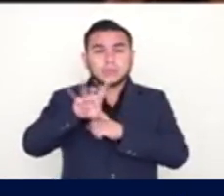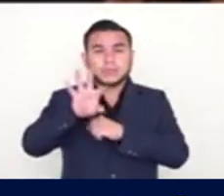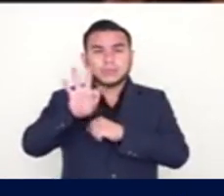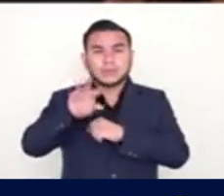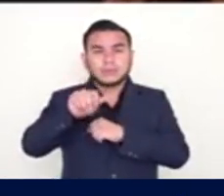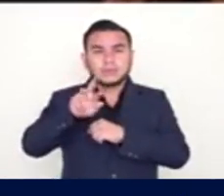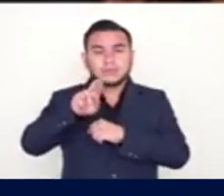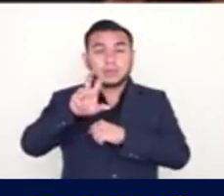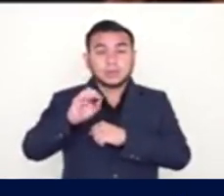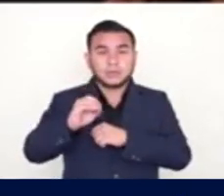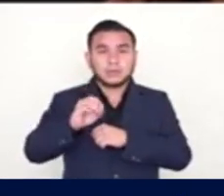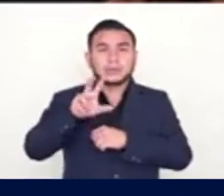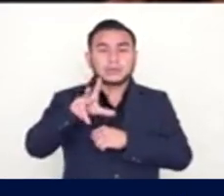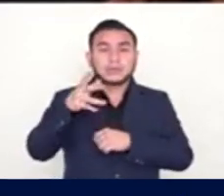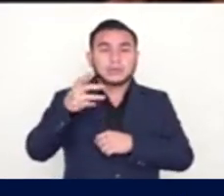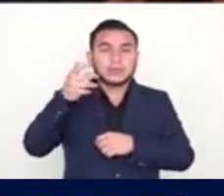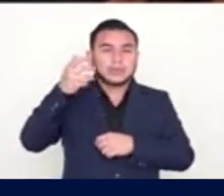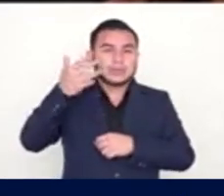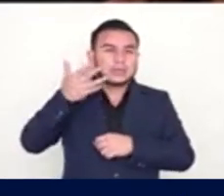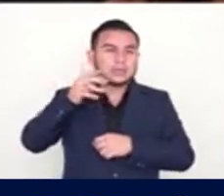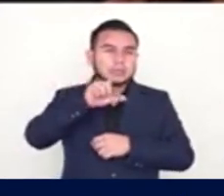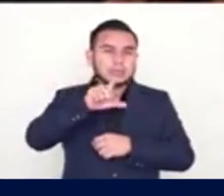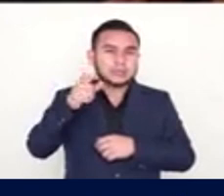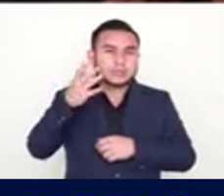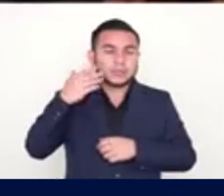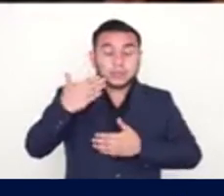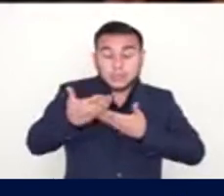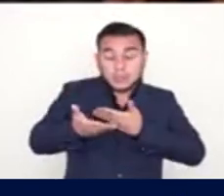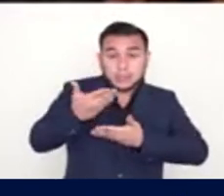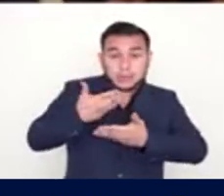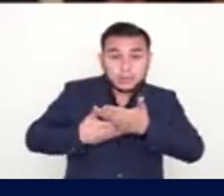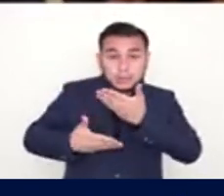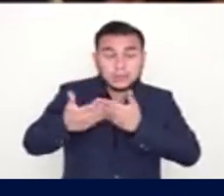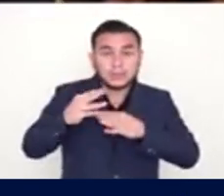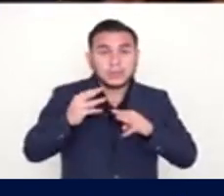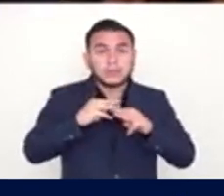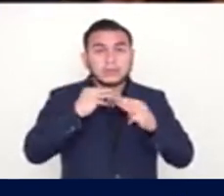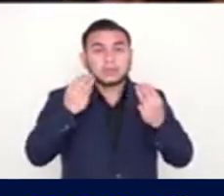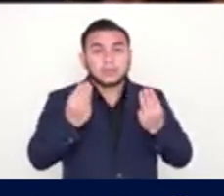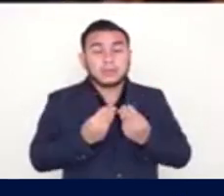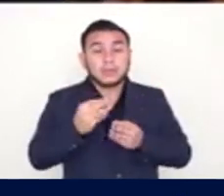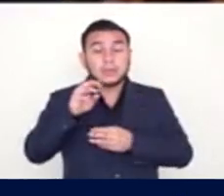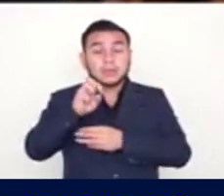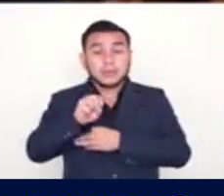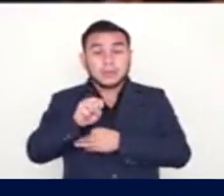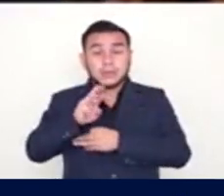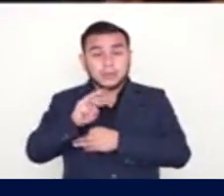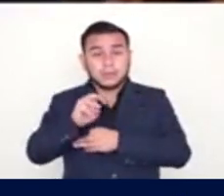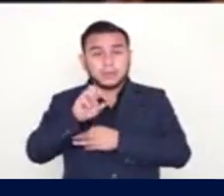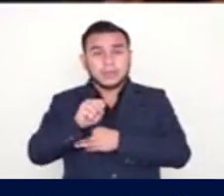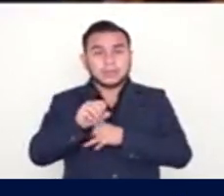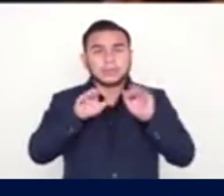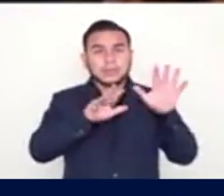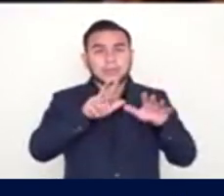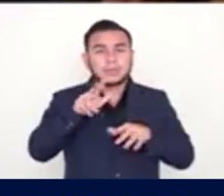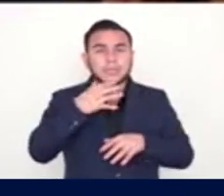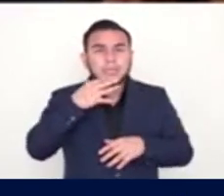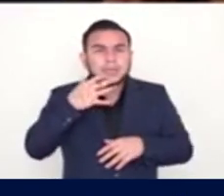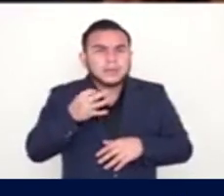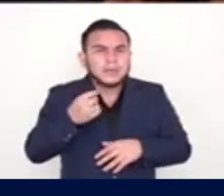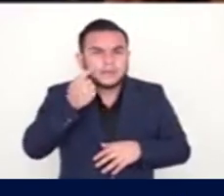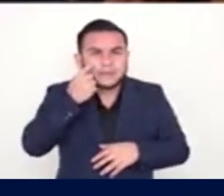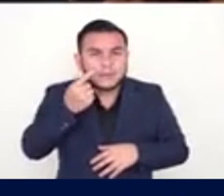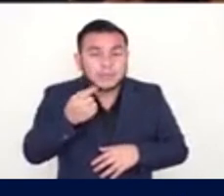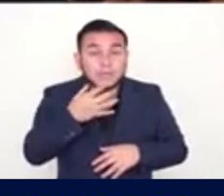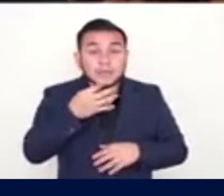3 semanas, si no recuerdo mal, sobre la negociación de su gobierno con la MS-13, no solamente hay dichos